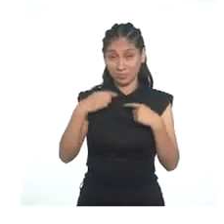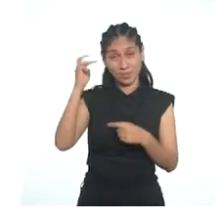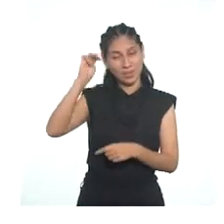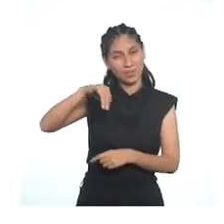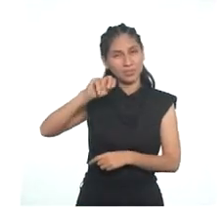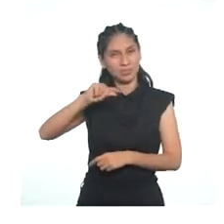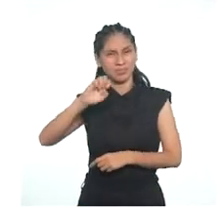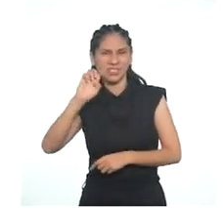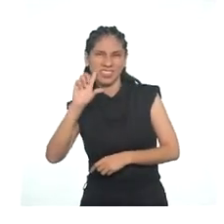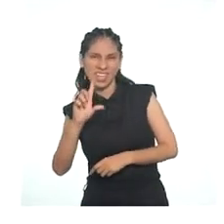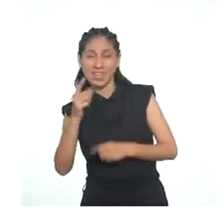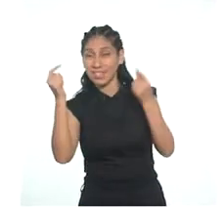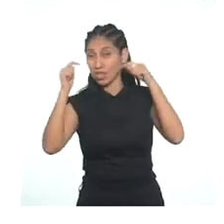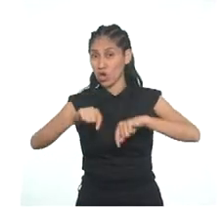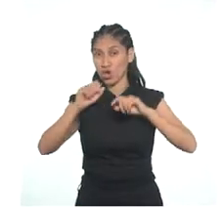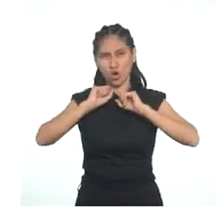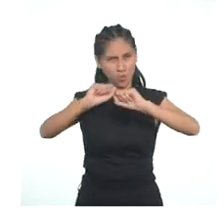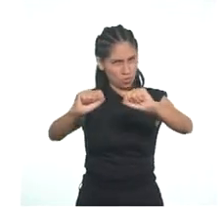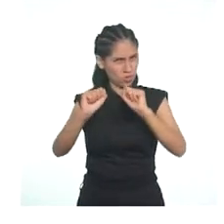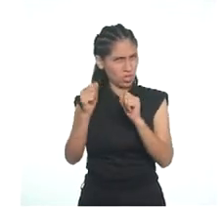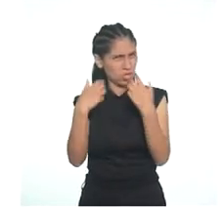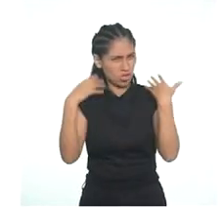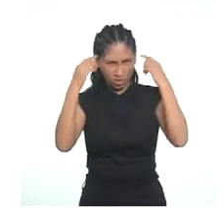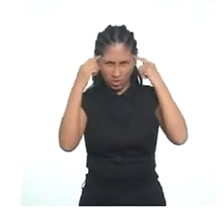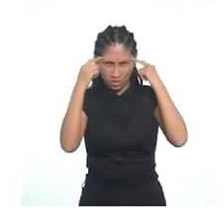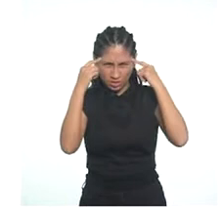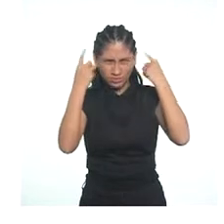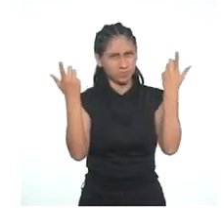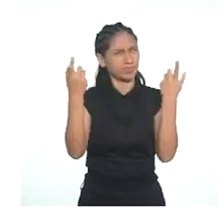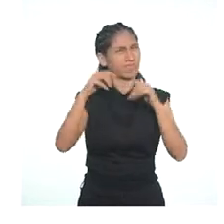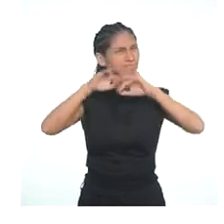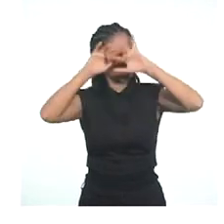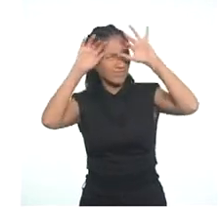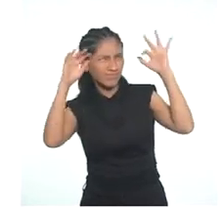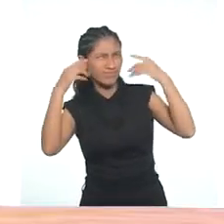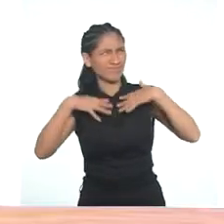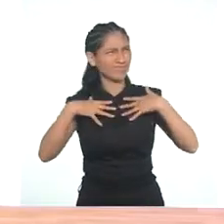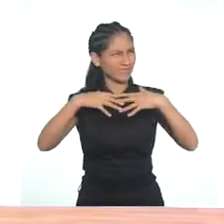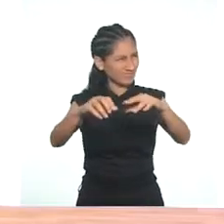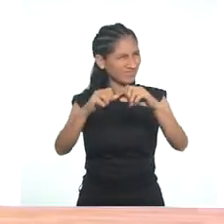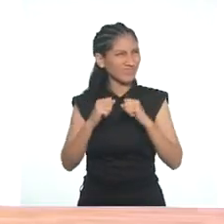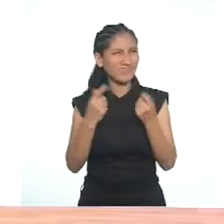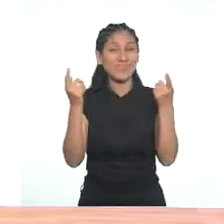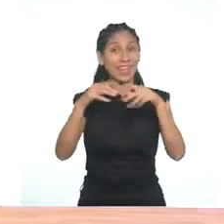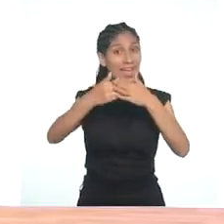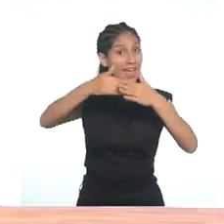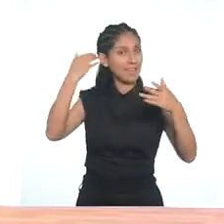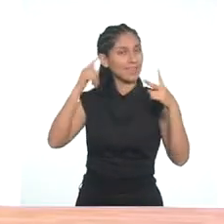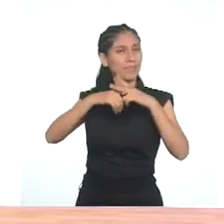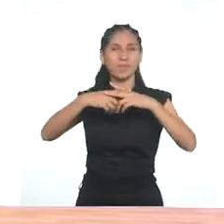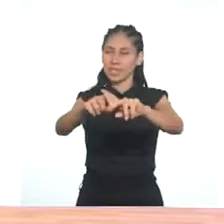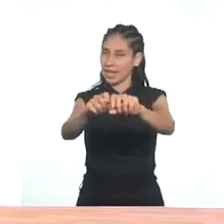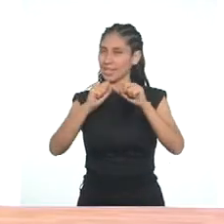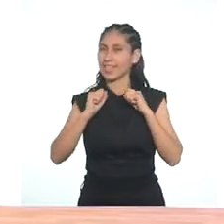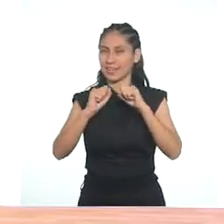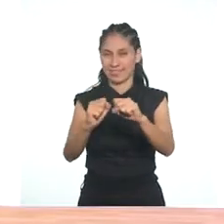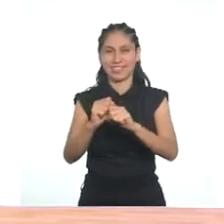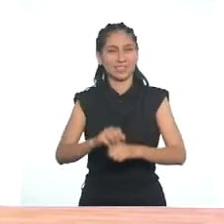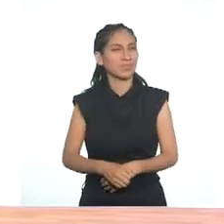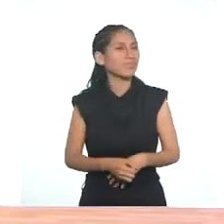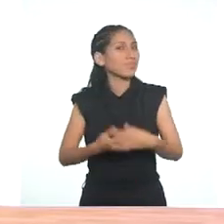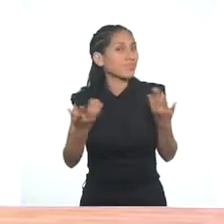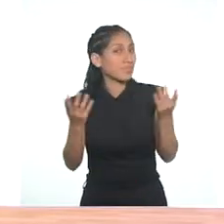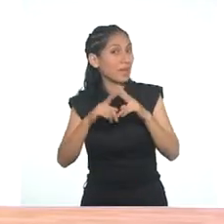Soy Miguel Ángel y hoy vamos a mover cosas desde nuestra coordinación e imaginación. Antes de comenzar, debemos calentar nuestro